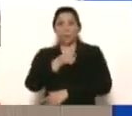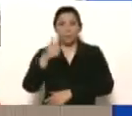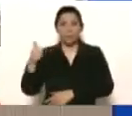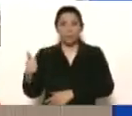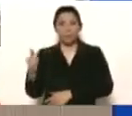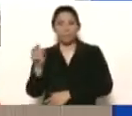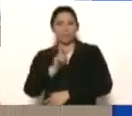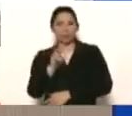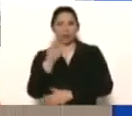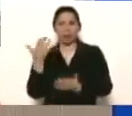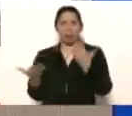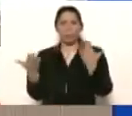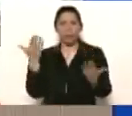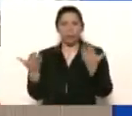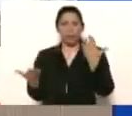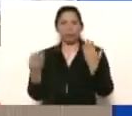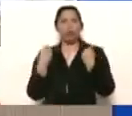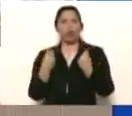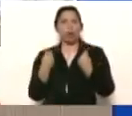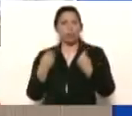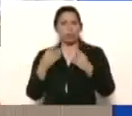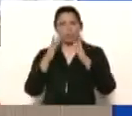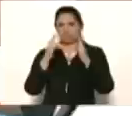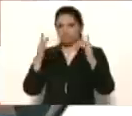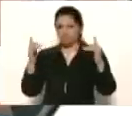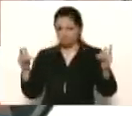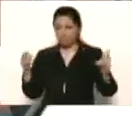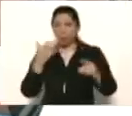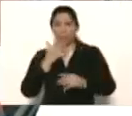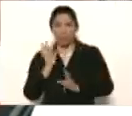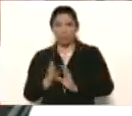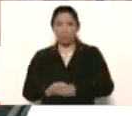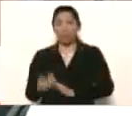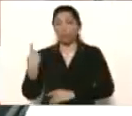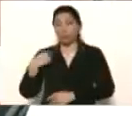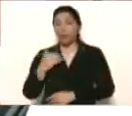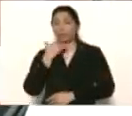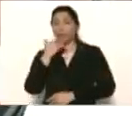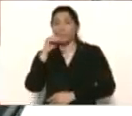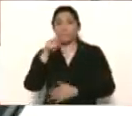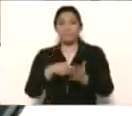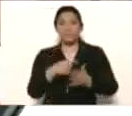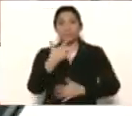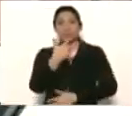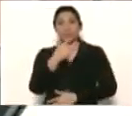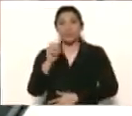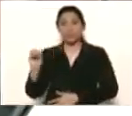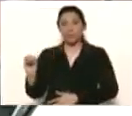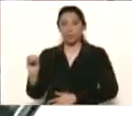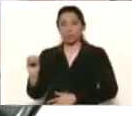en venezuela fíjense que panamá tiene casi 1300